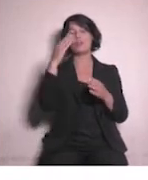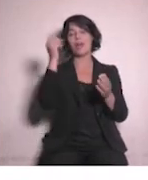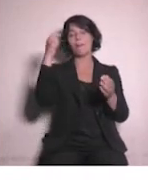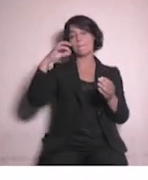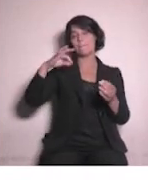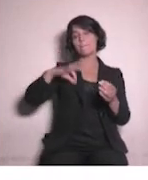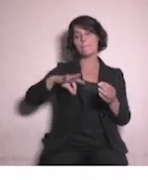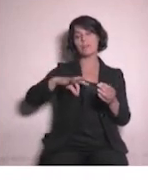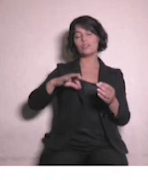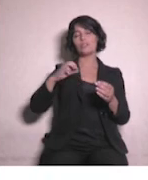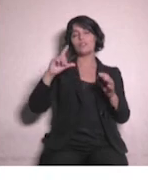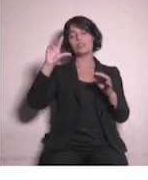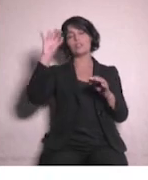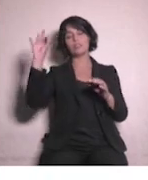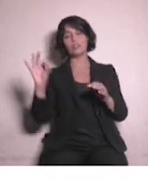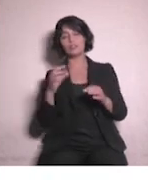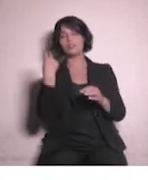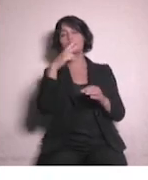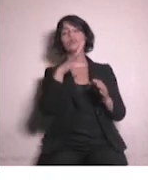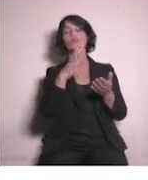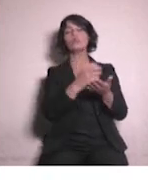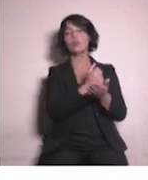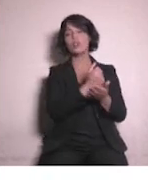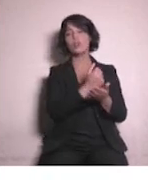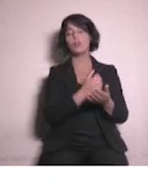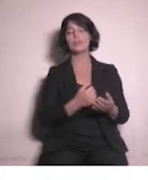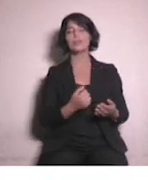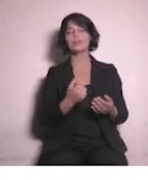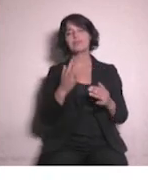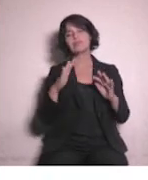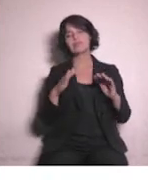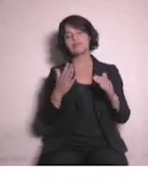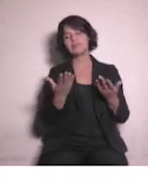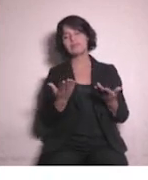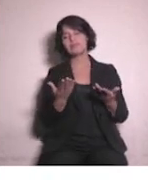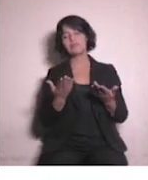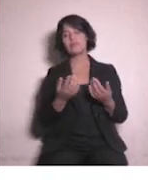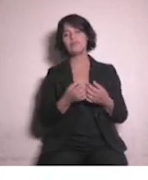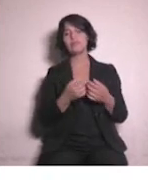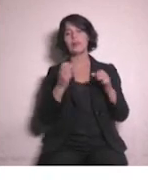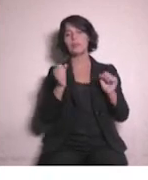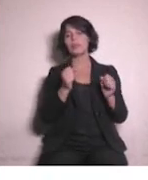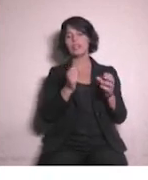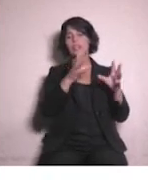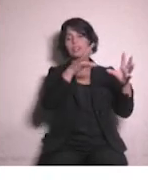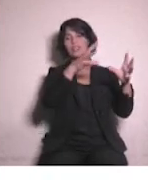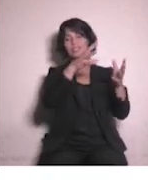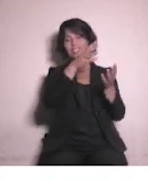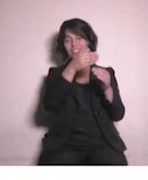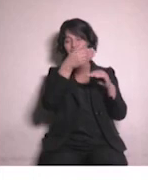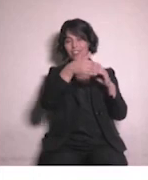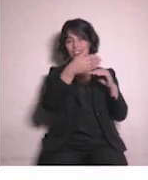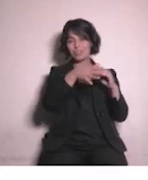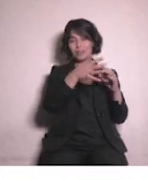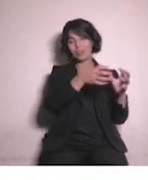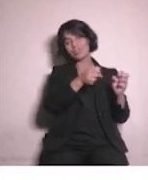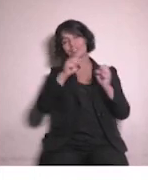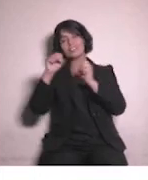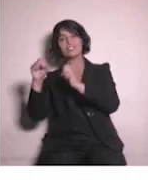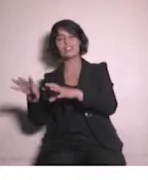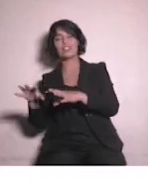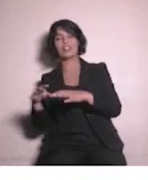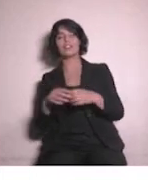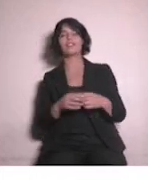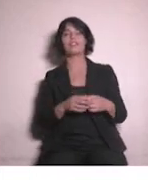pensión equivalente al 70% de su sueldo, entonces puede retirar un excedente de libre disposición.